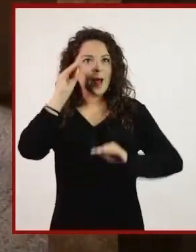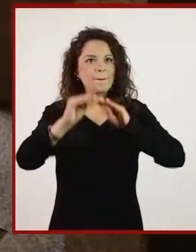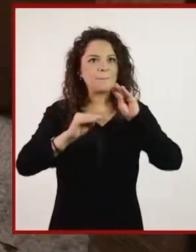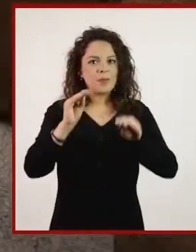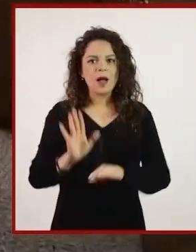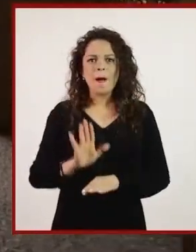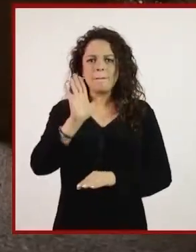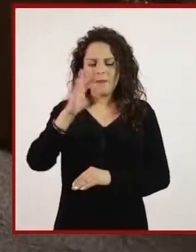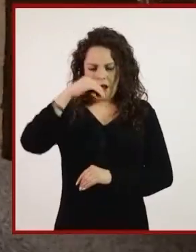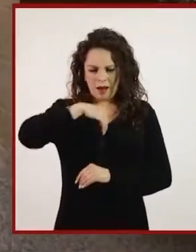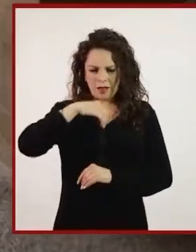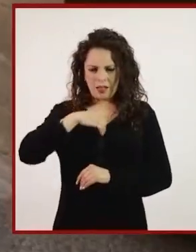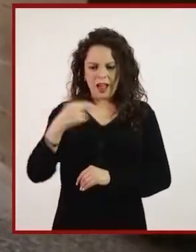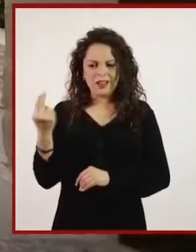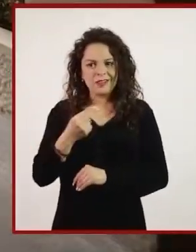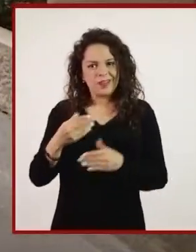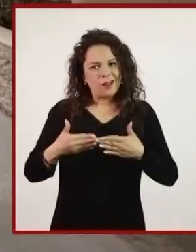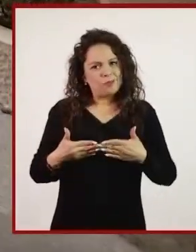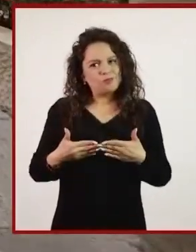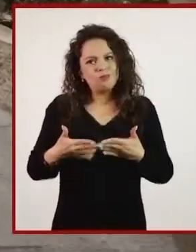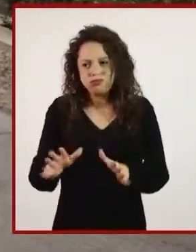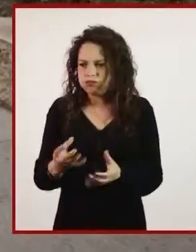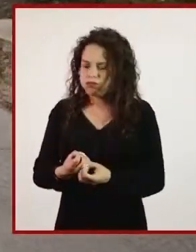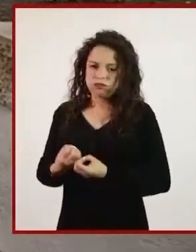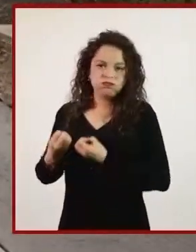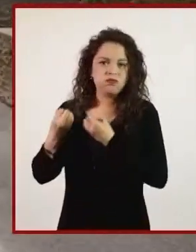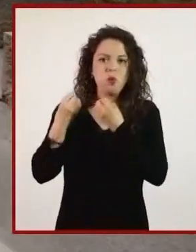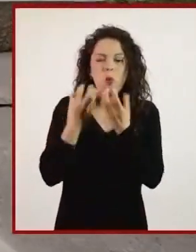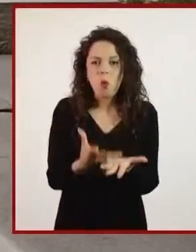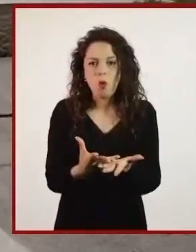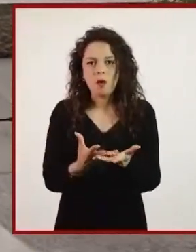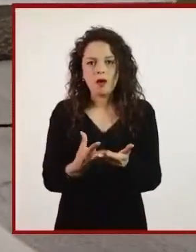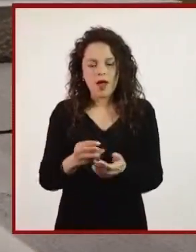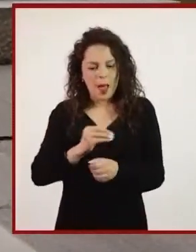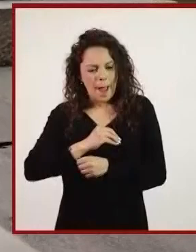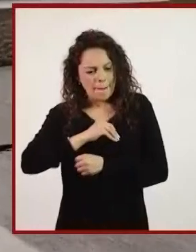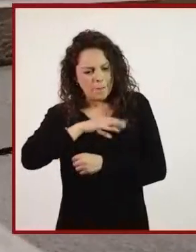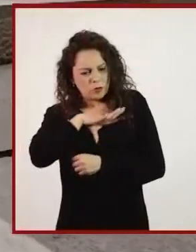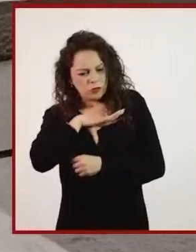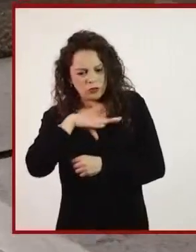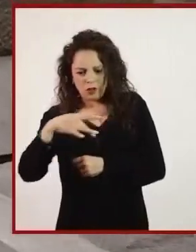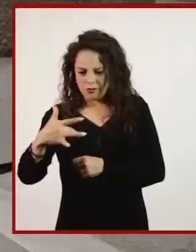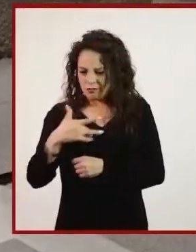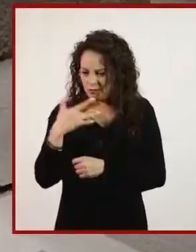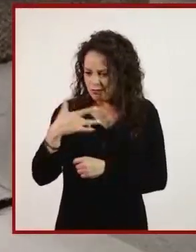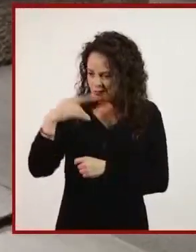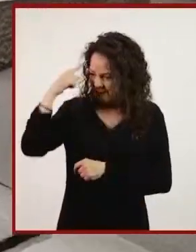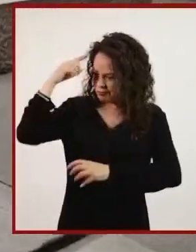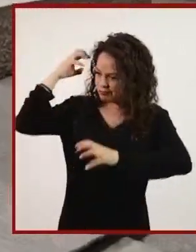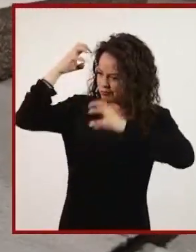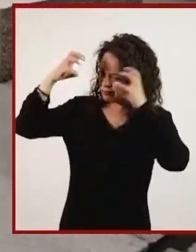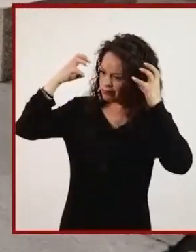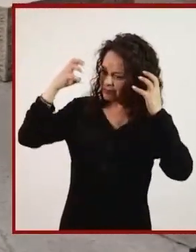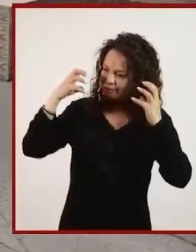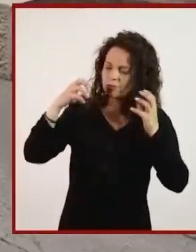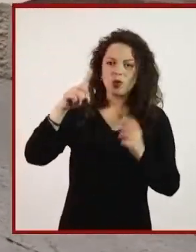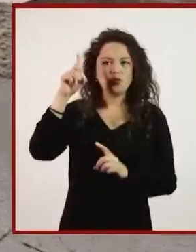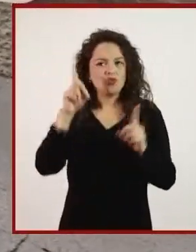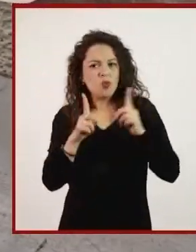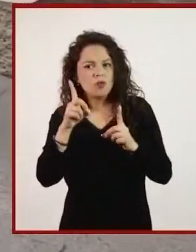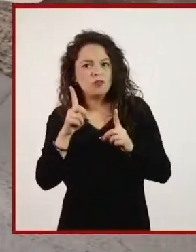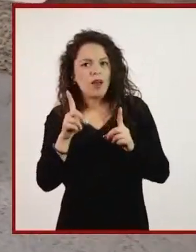El arte es como un vehículo de ideas, como un escape hacia el interior, como una forma de expresar